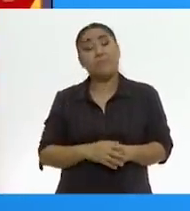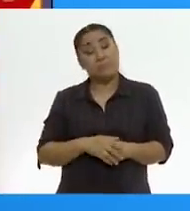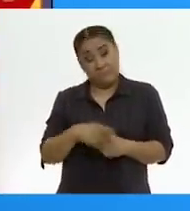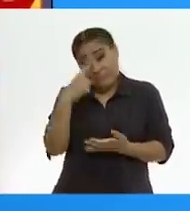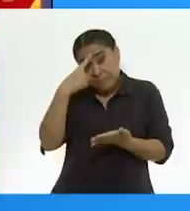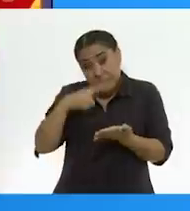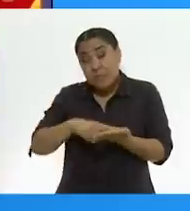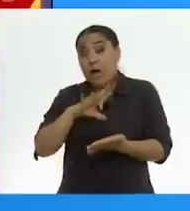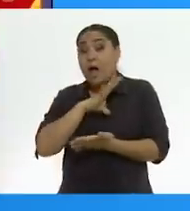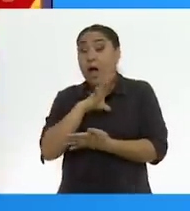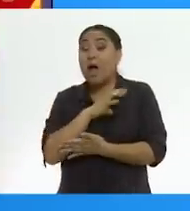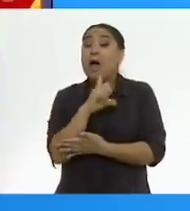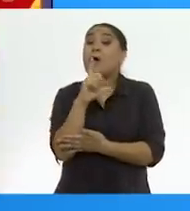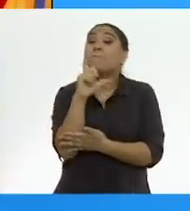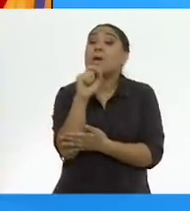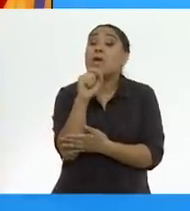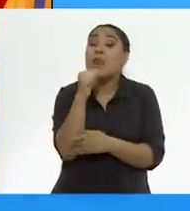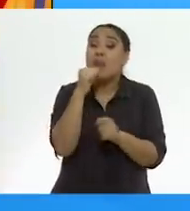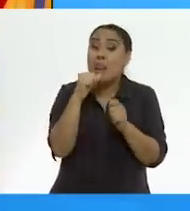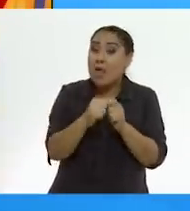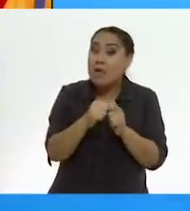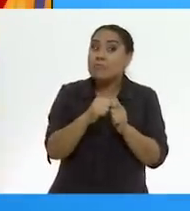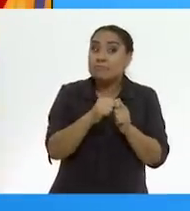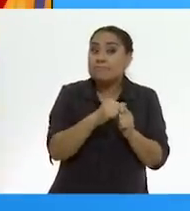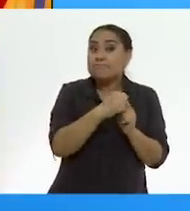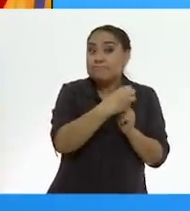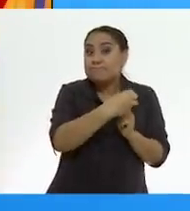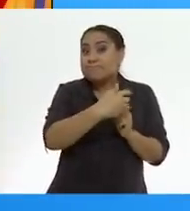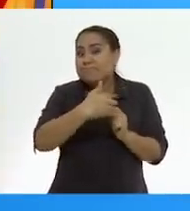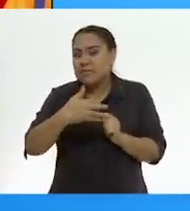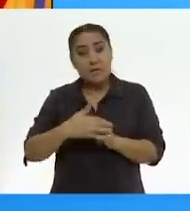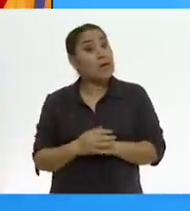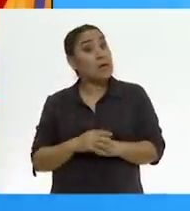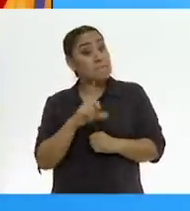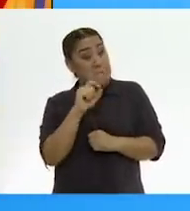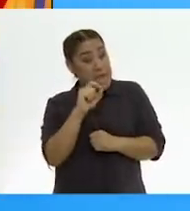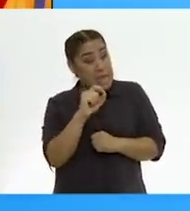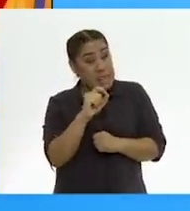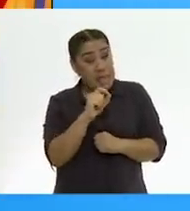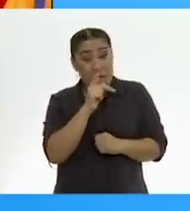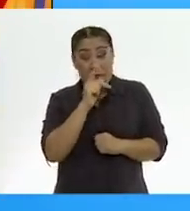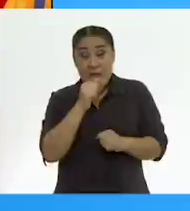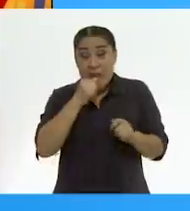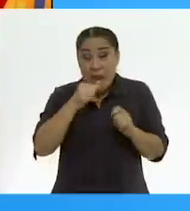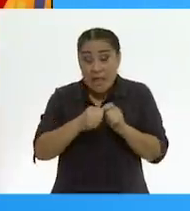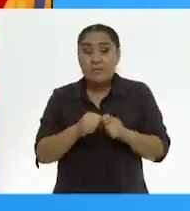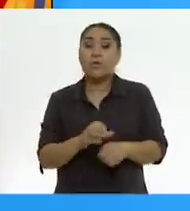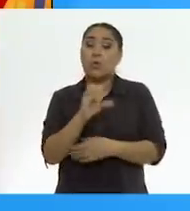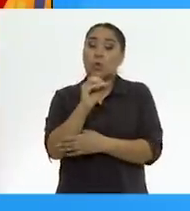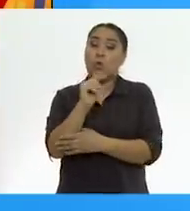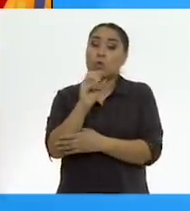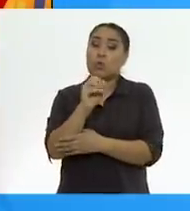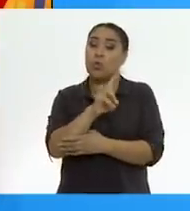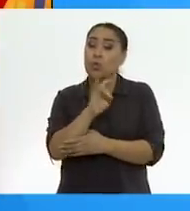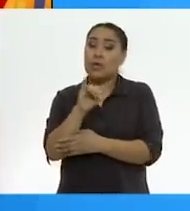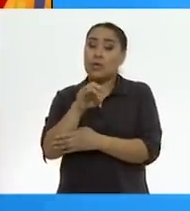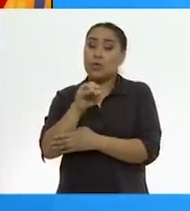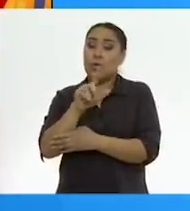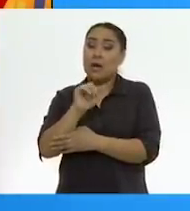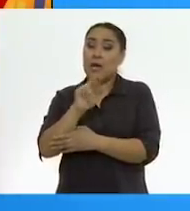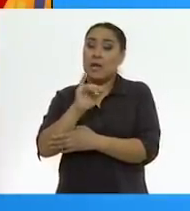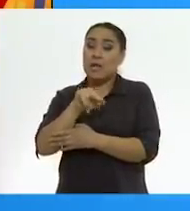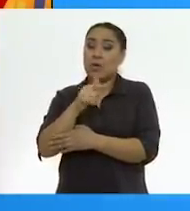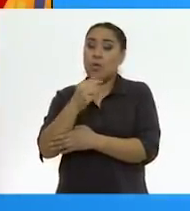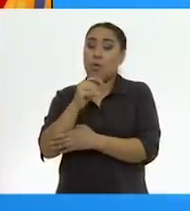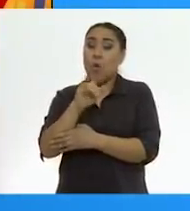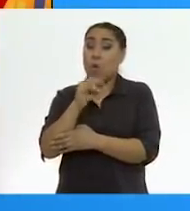tiene 20 letras? ¿20 letras? ¡Sí! Otorrinolaringología es una